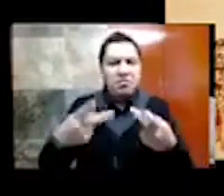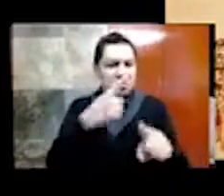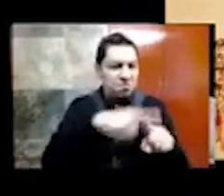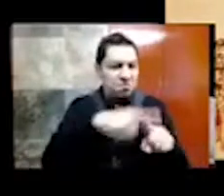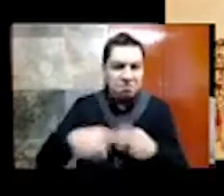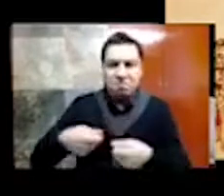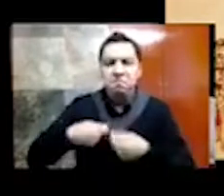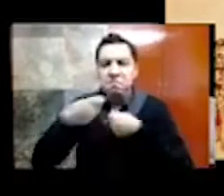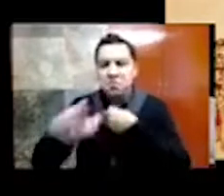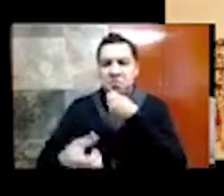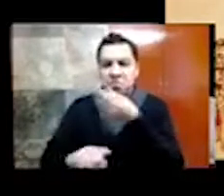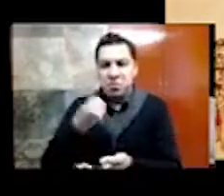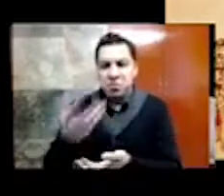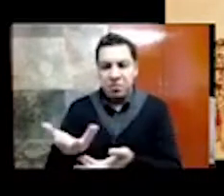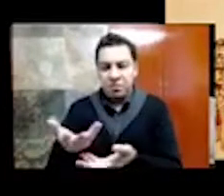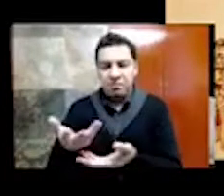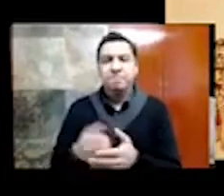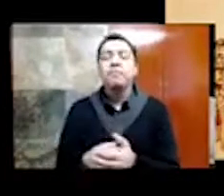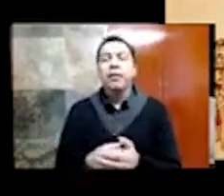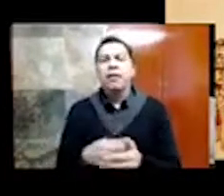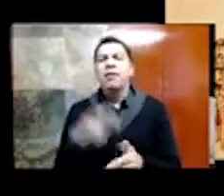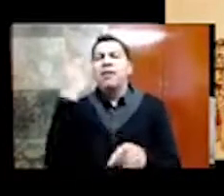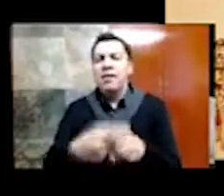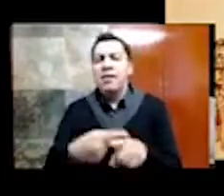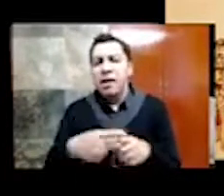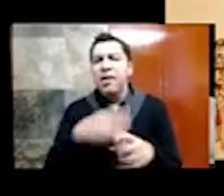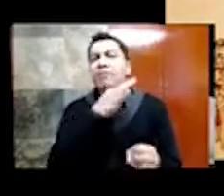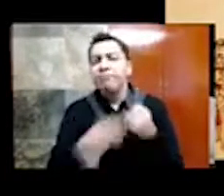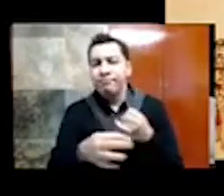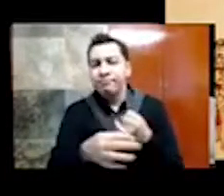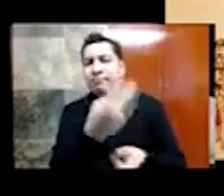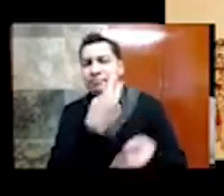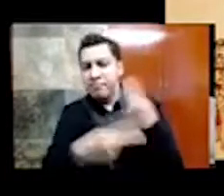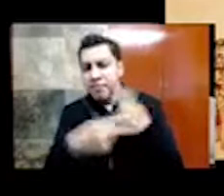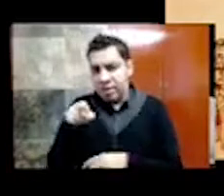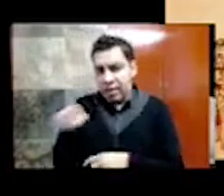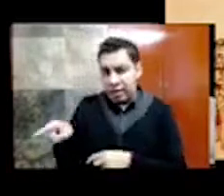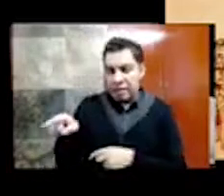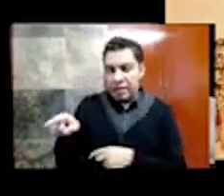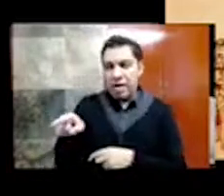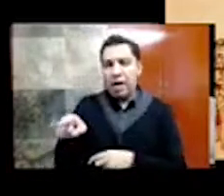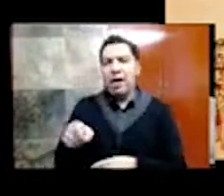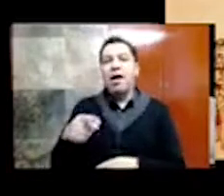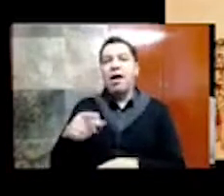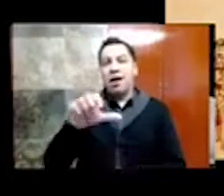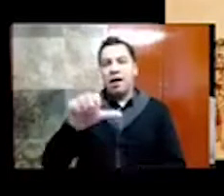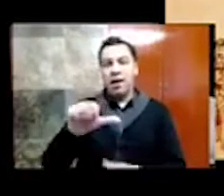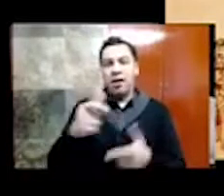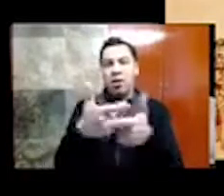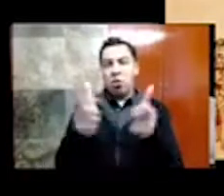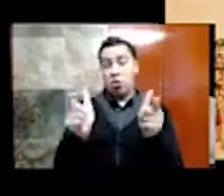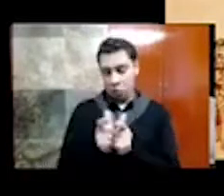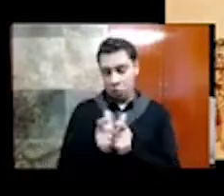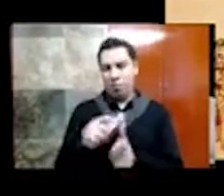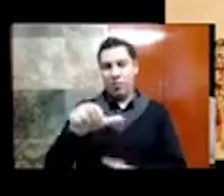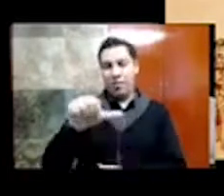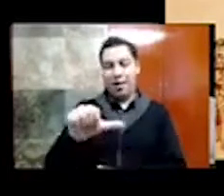habla náhuatl último en llegar a la cuenca como aztecas antes de esta